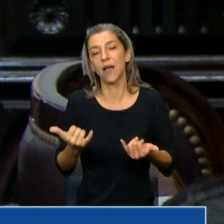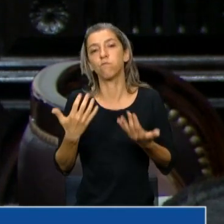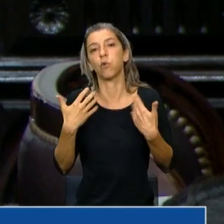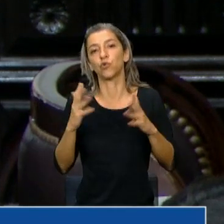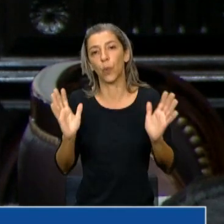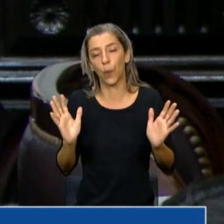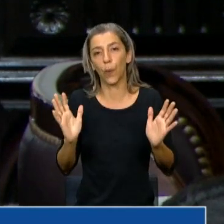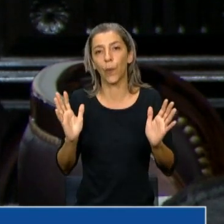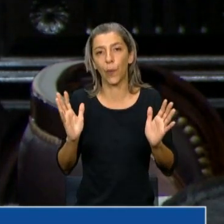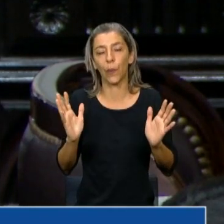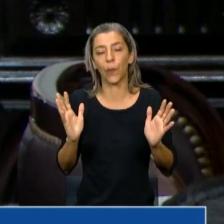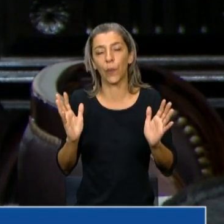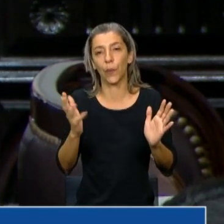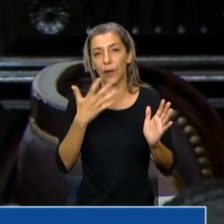posibilidad